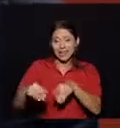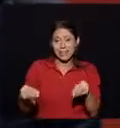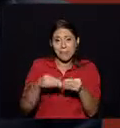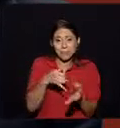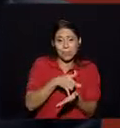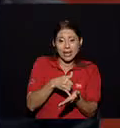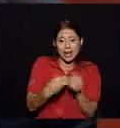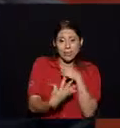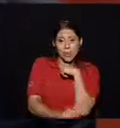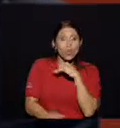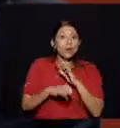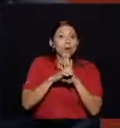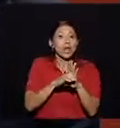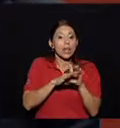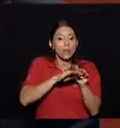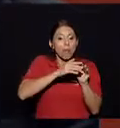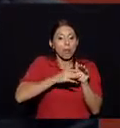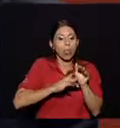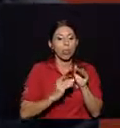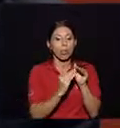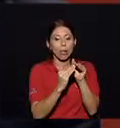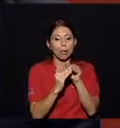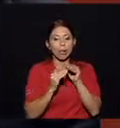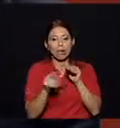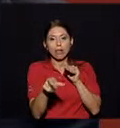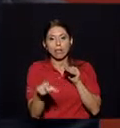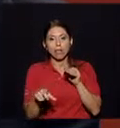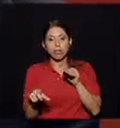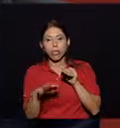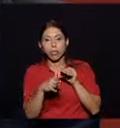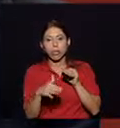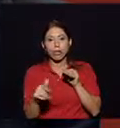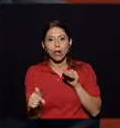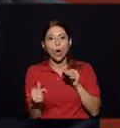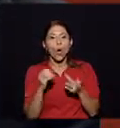cerca de los ríos o las cuencas, por ejemplo, o cerca de